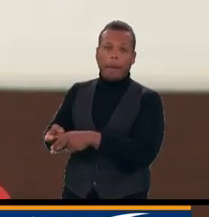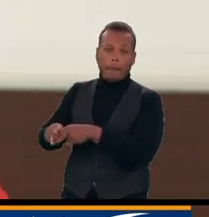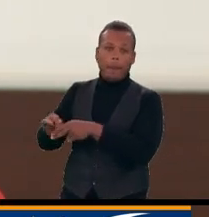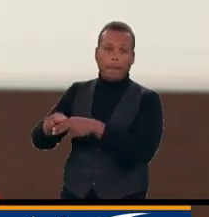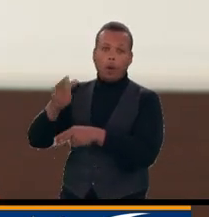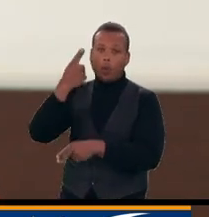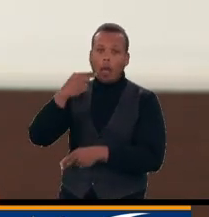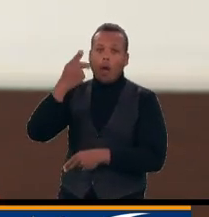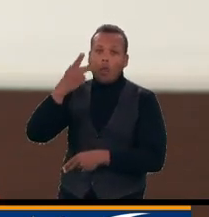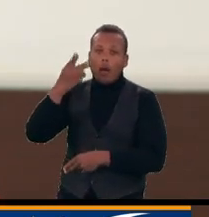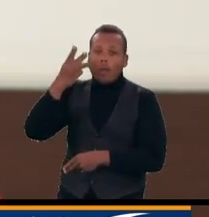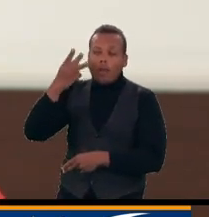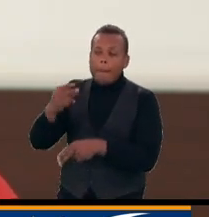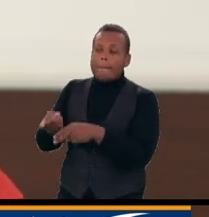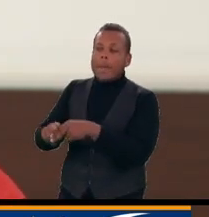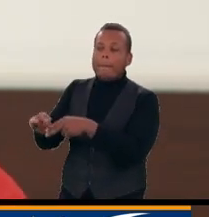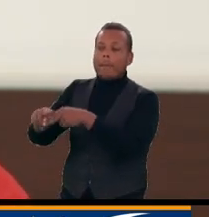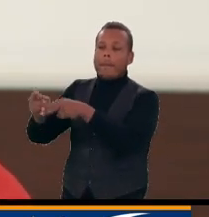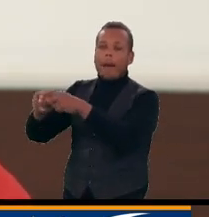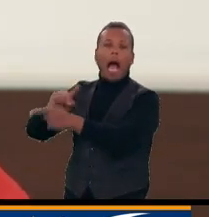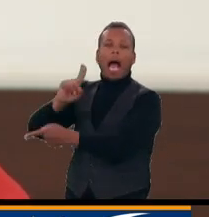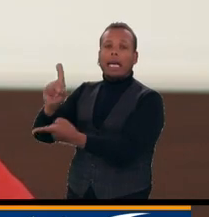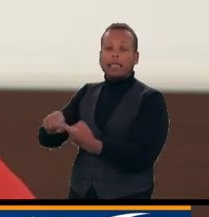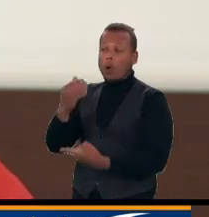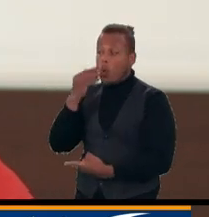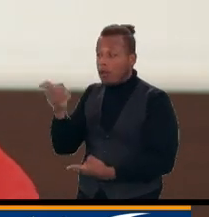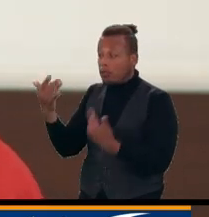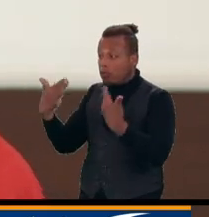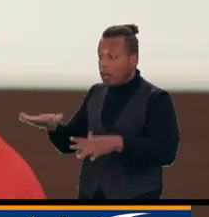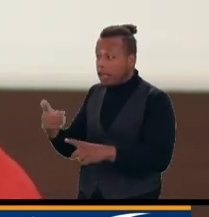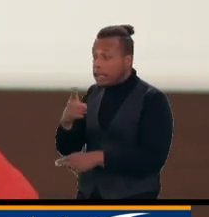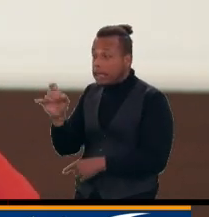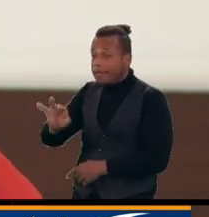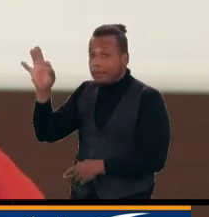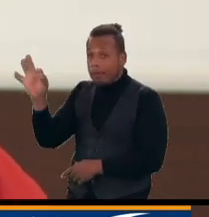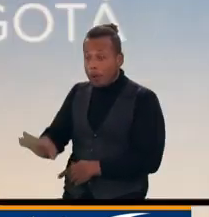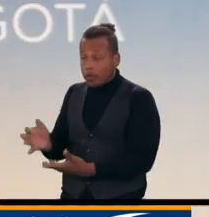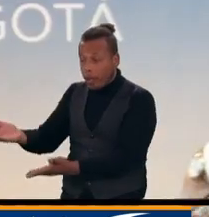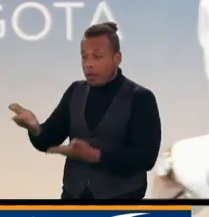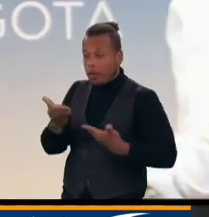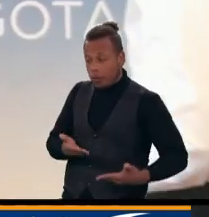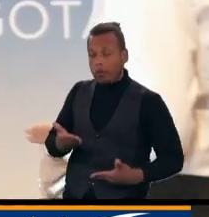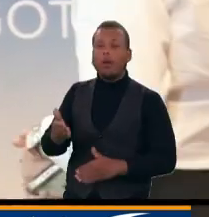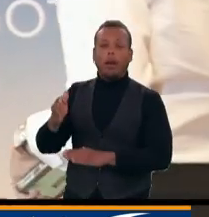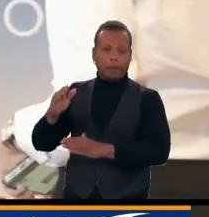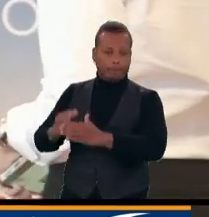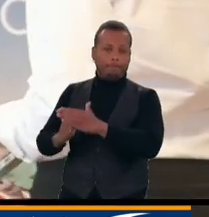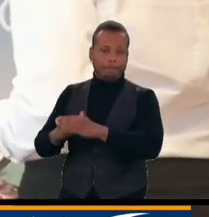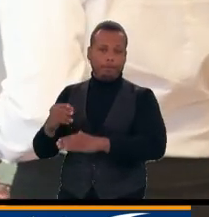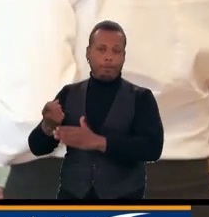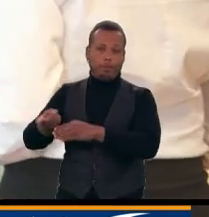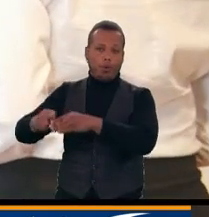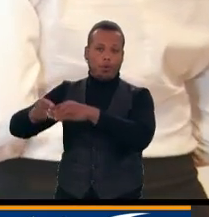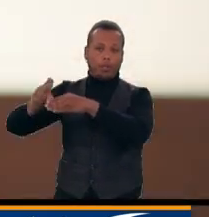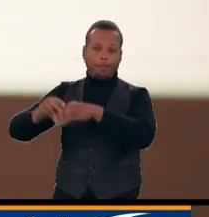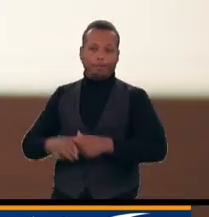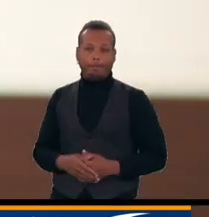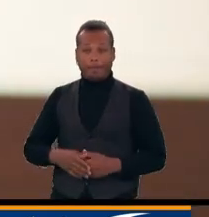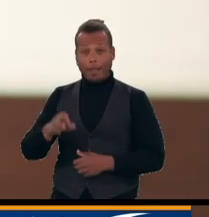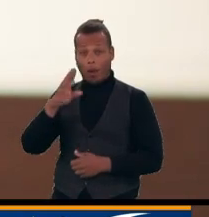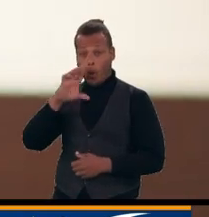diariamente hasta que el concesionario logre la no objeción del 100% de los estudios y diseños. Según el gerente del metro, Ricardo